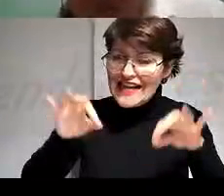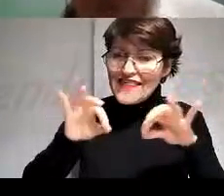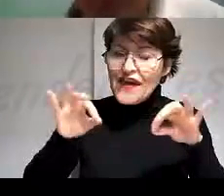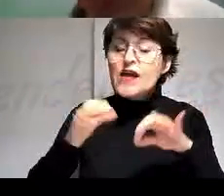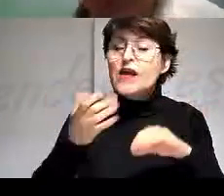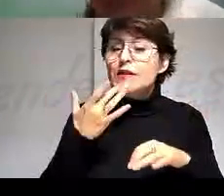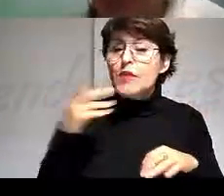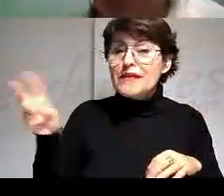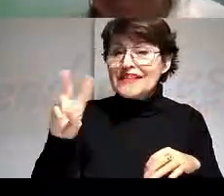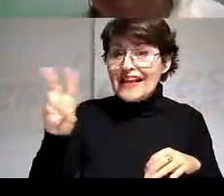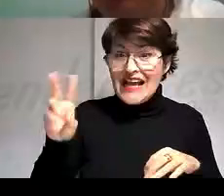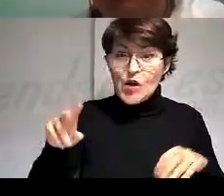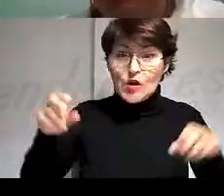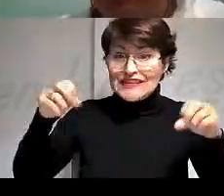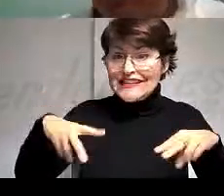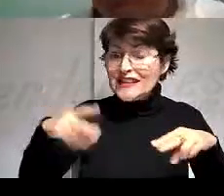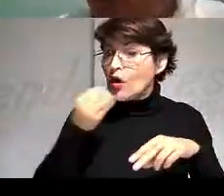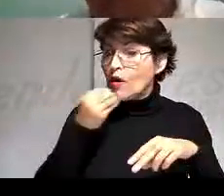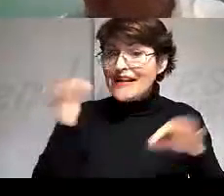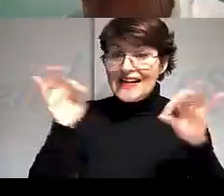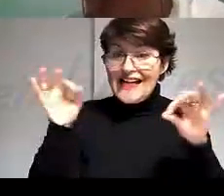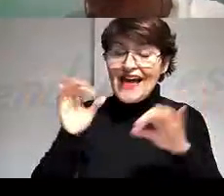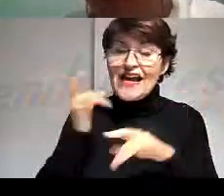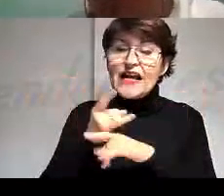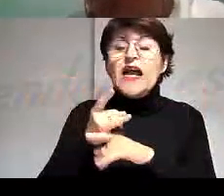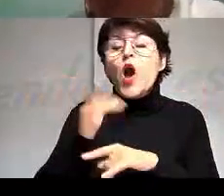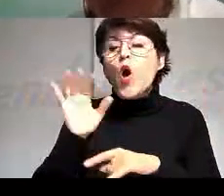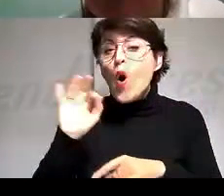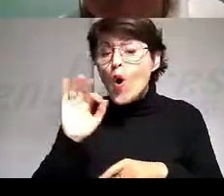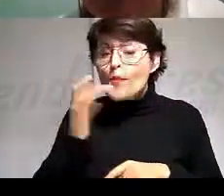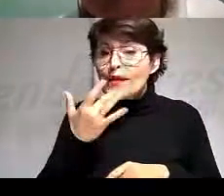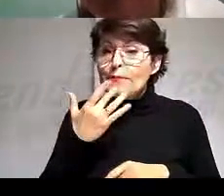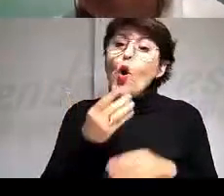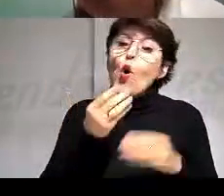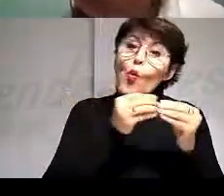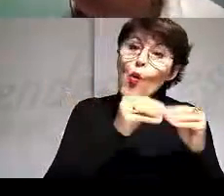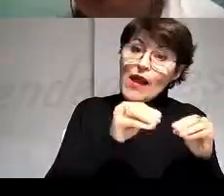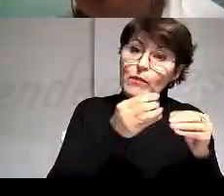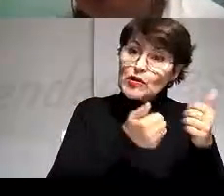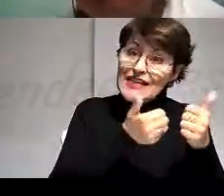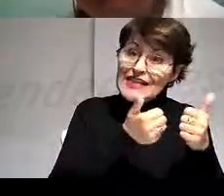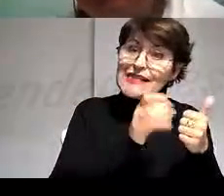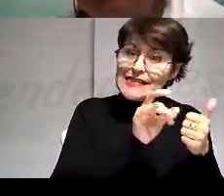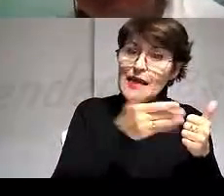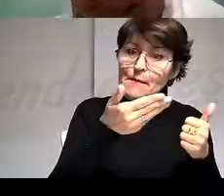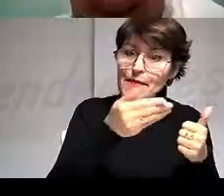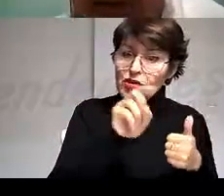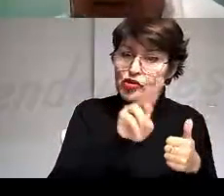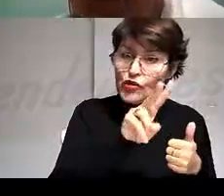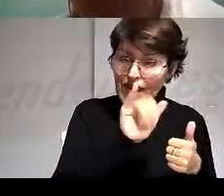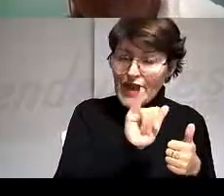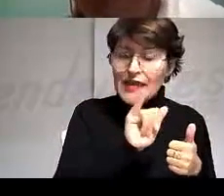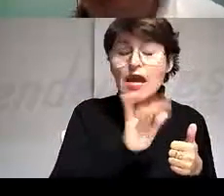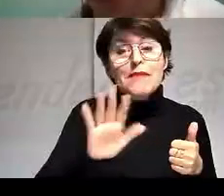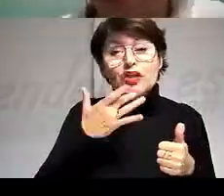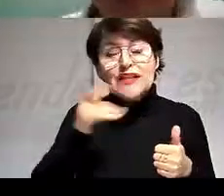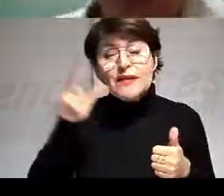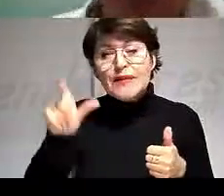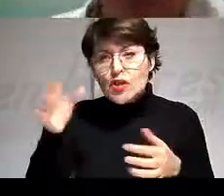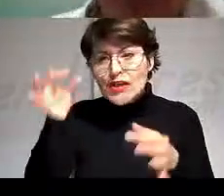vegetariana, porque si consume huevo o leche vamos a encontrar la vitamina B12, pero la estrictamente vegana